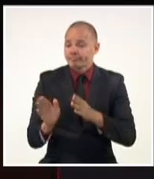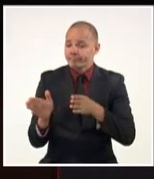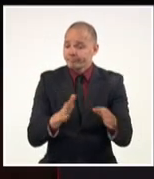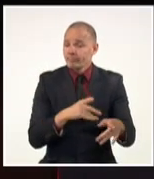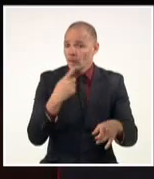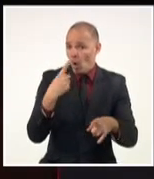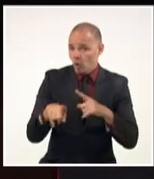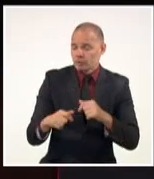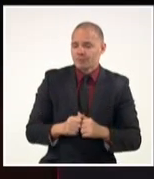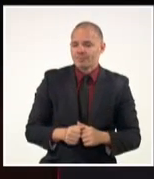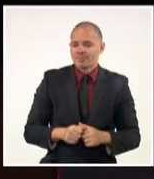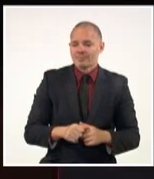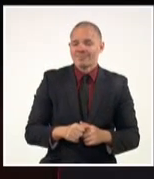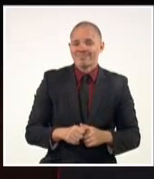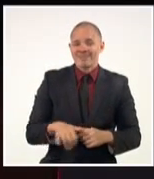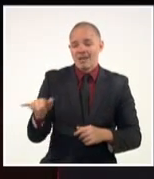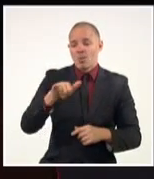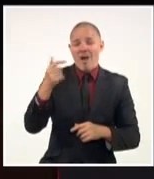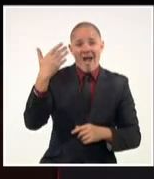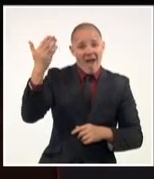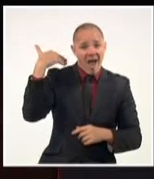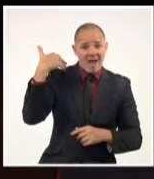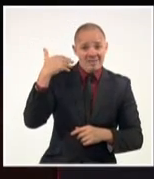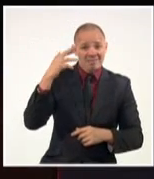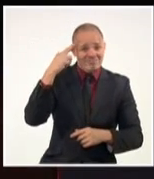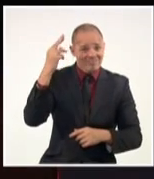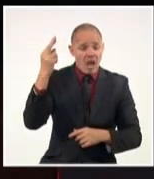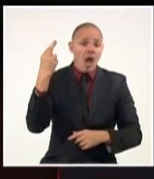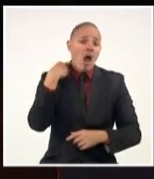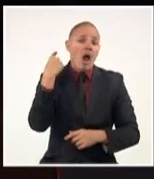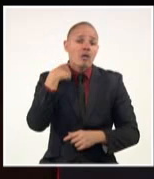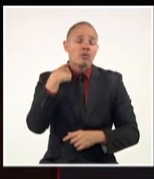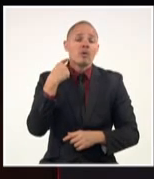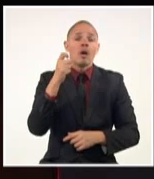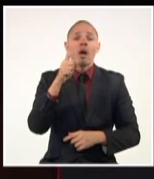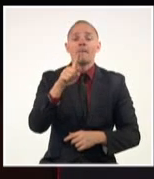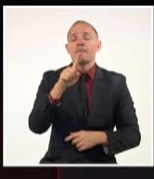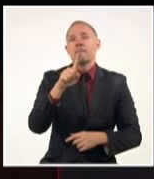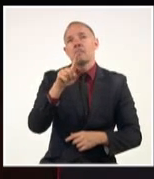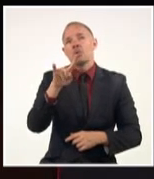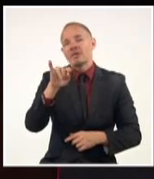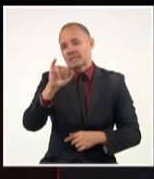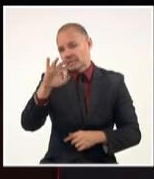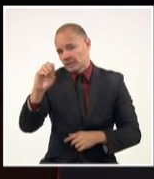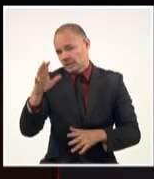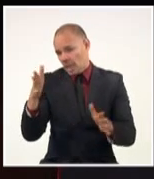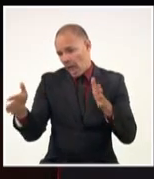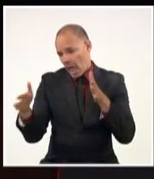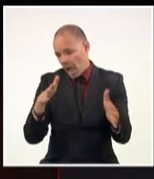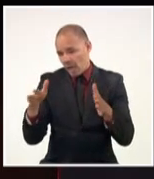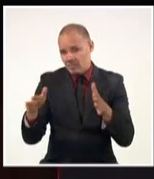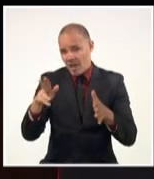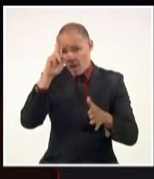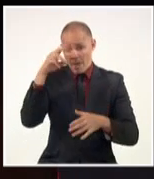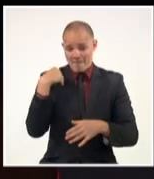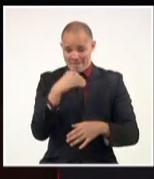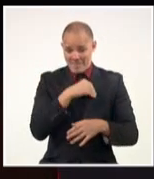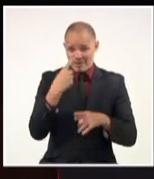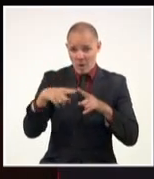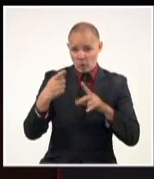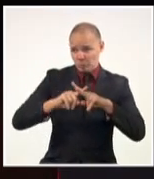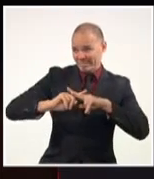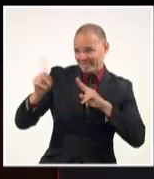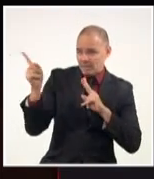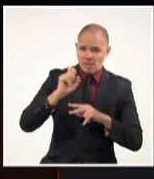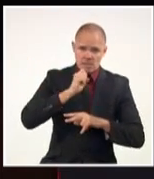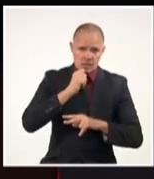médicos por un éxodo políticamente inducido en la década del 60 del pasado siglo, construyó uno de los